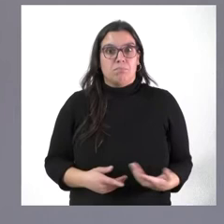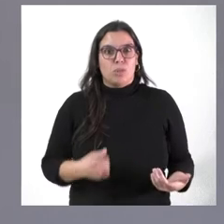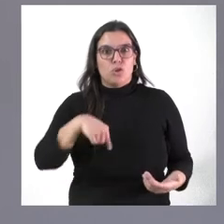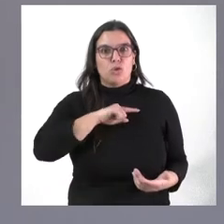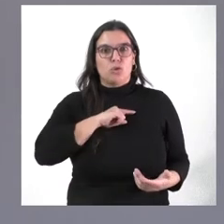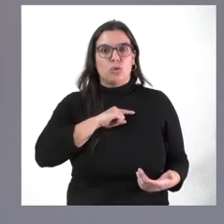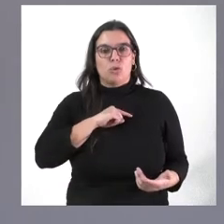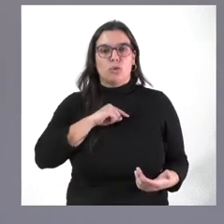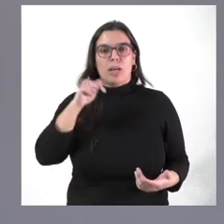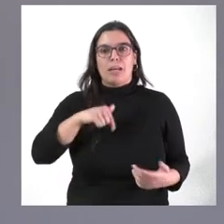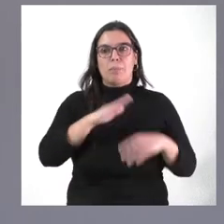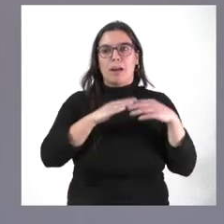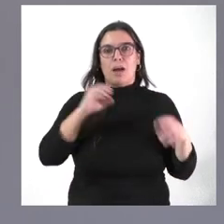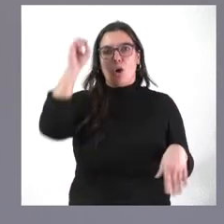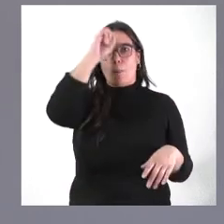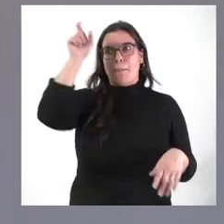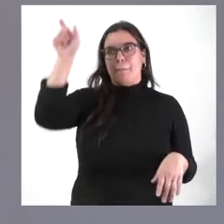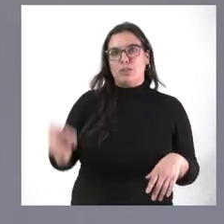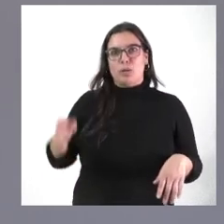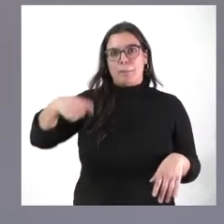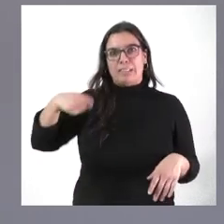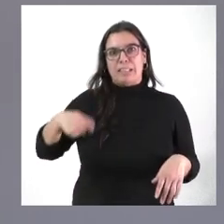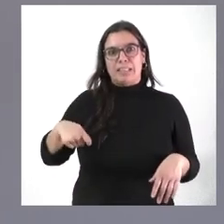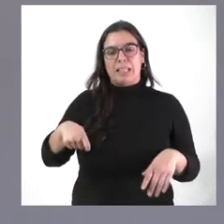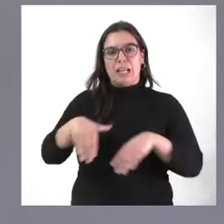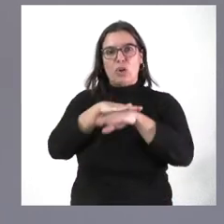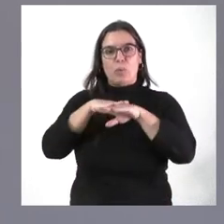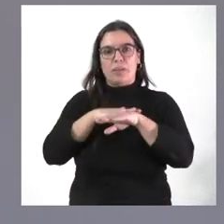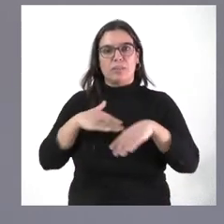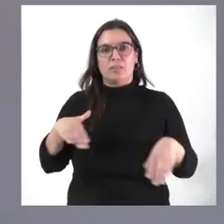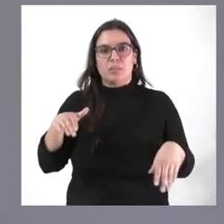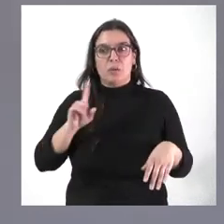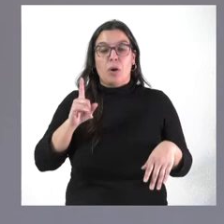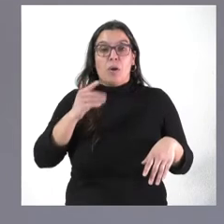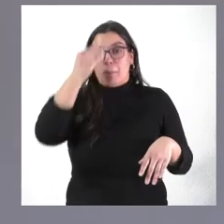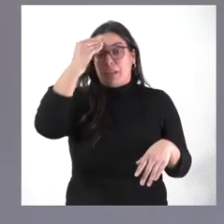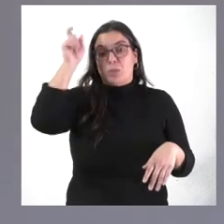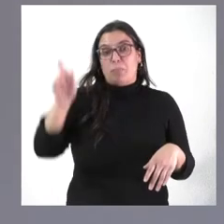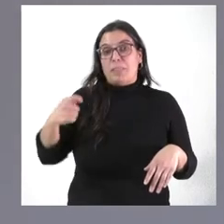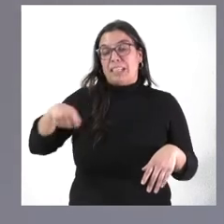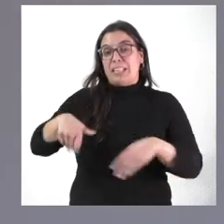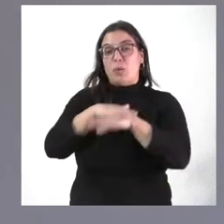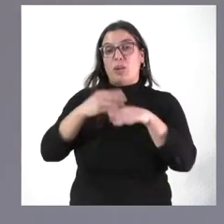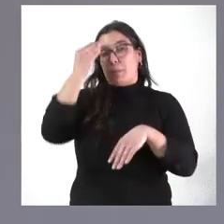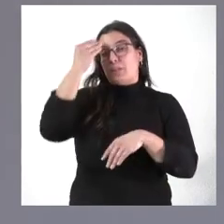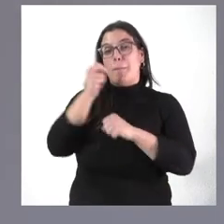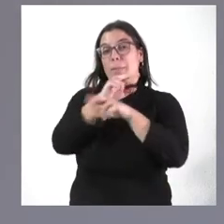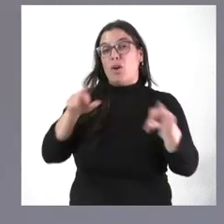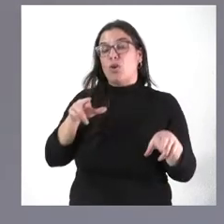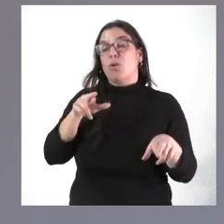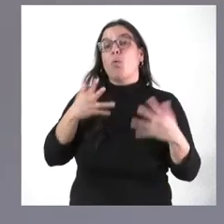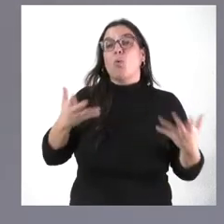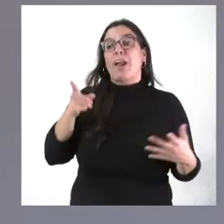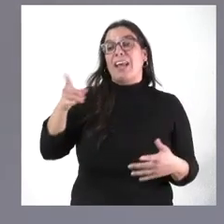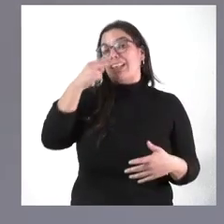valorar la persona presidente del gobierno Aunque a mí Lo peor del presidente del gobierno me parece que es una persona que claramente antepone sus